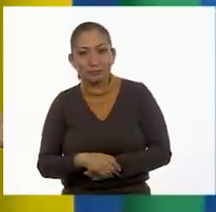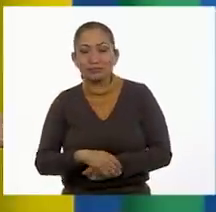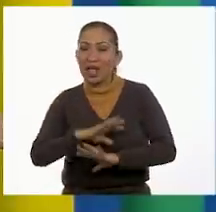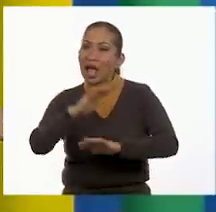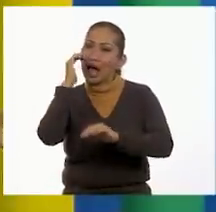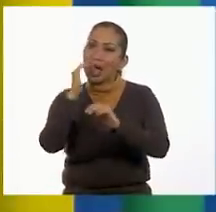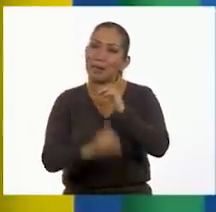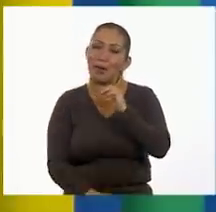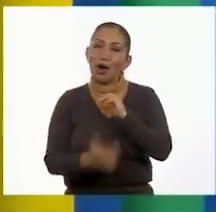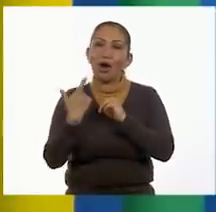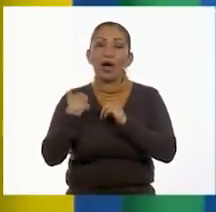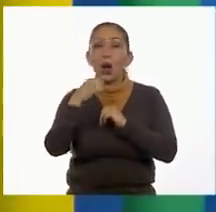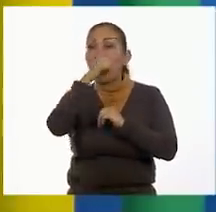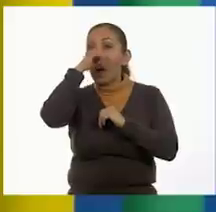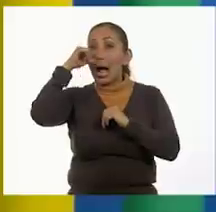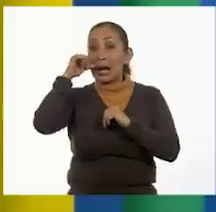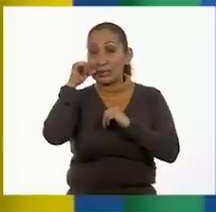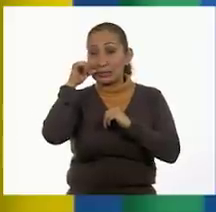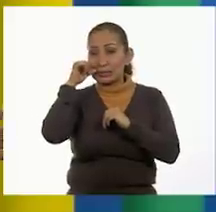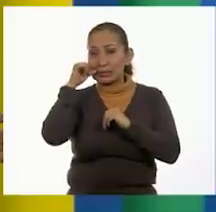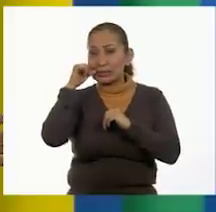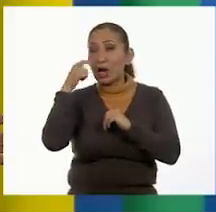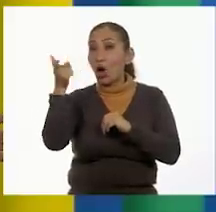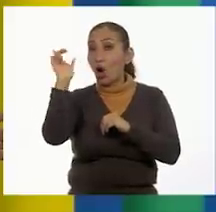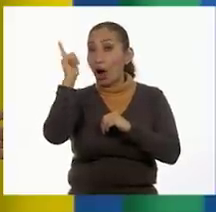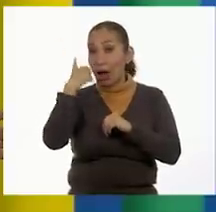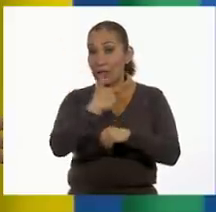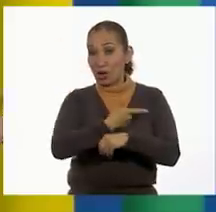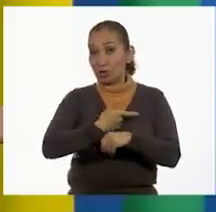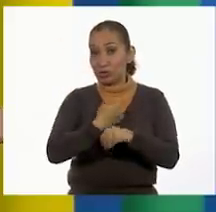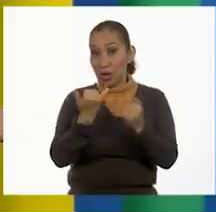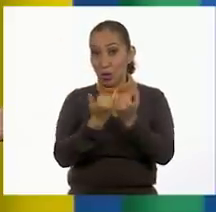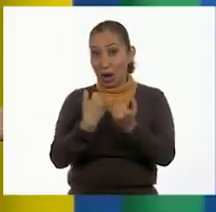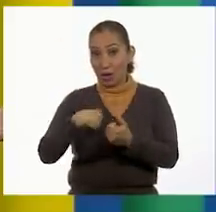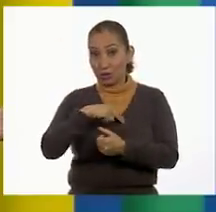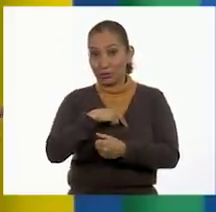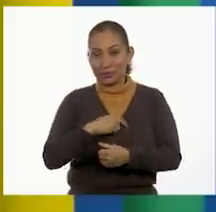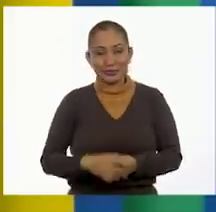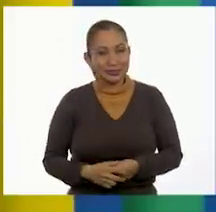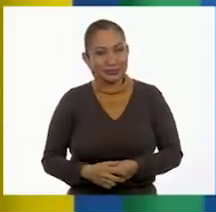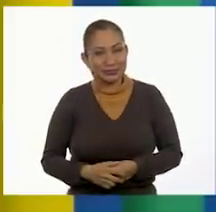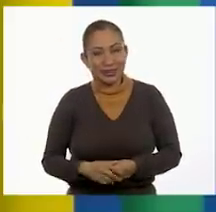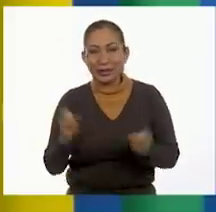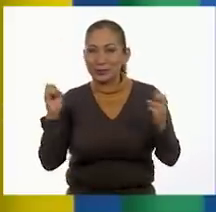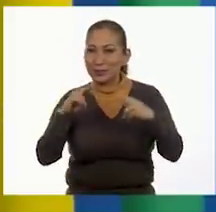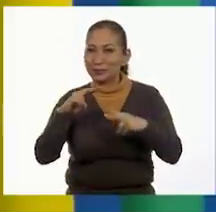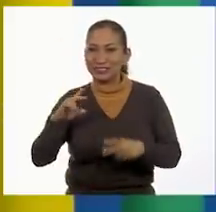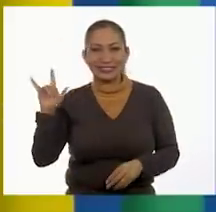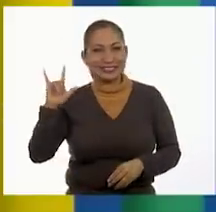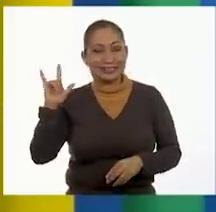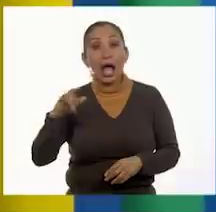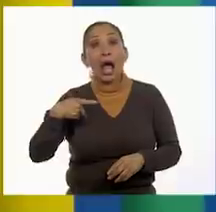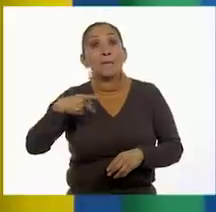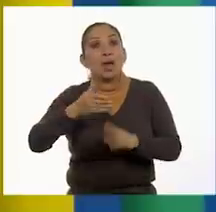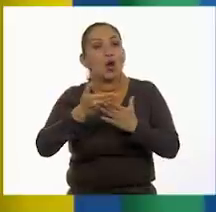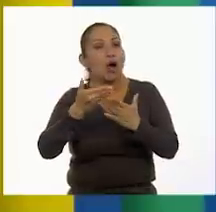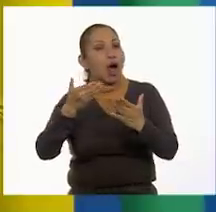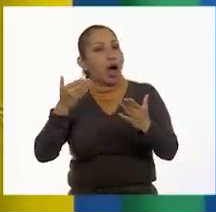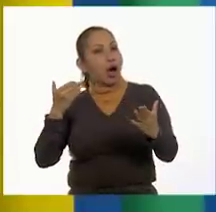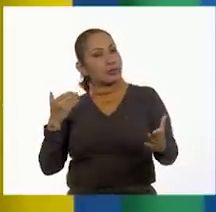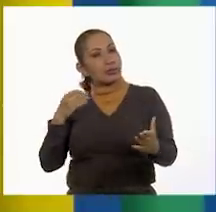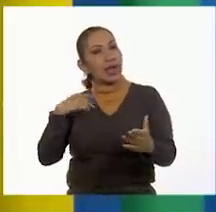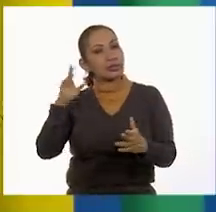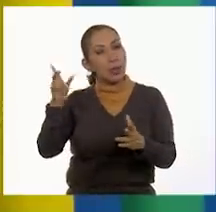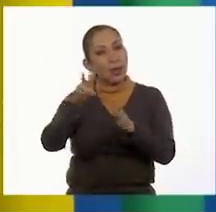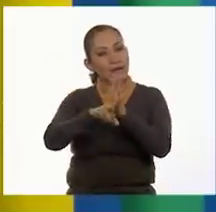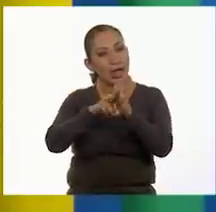Hemos terminado con Benito Juárez. Espero que lo hayan disfrutado tanto como nosotros. Hasta la próxima. Pero antes vamos a